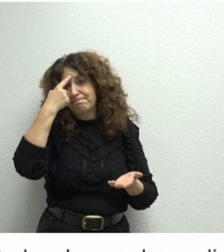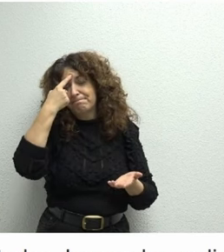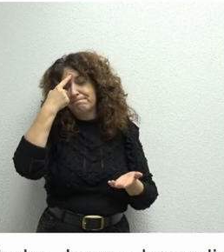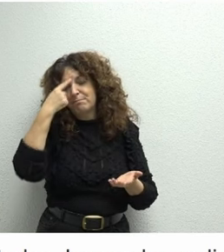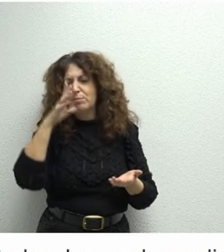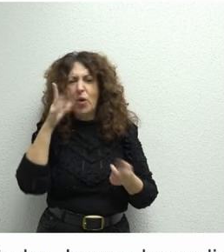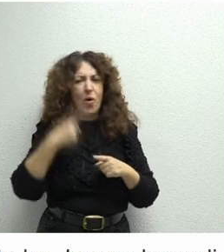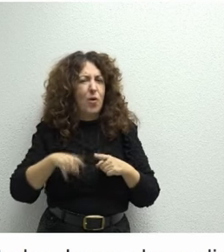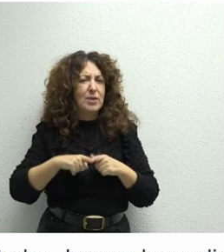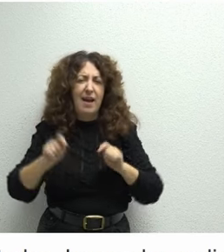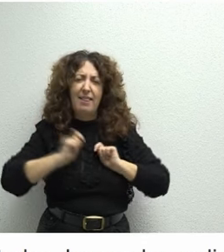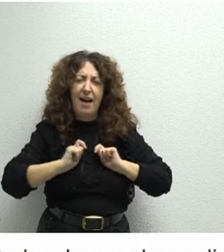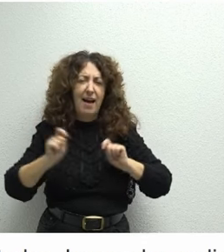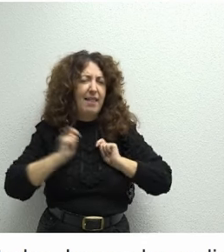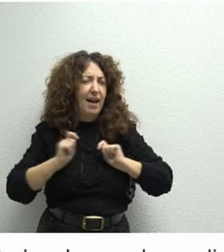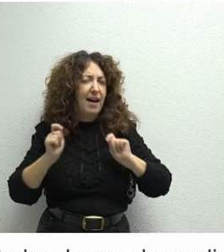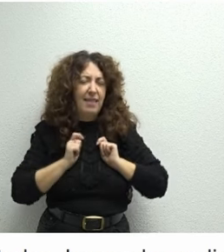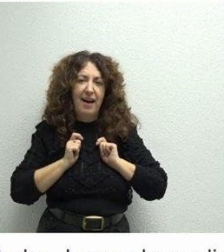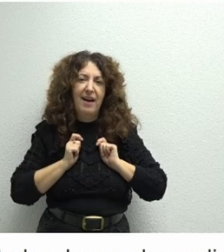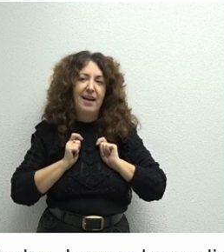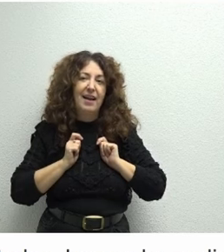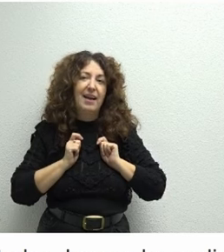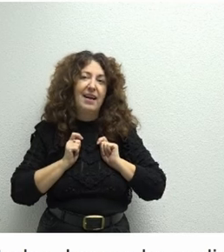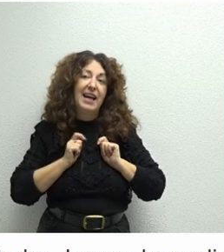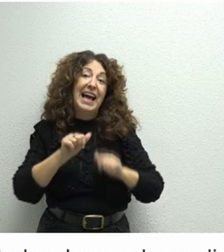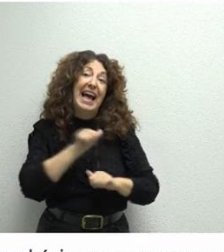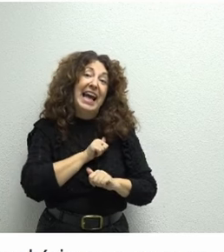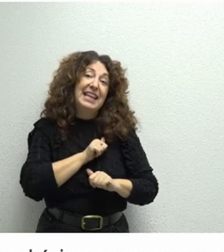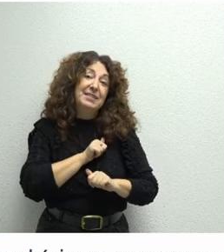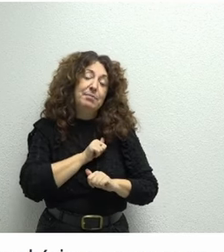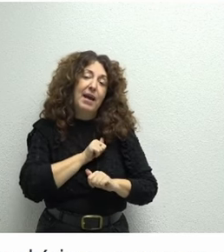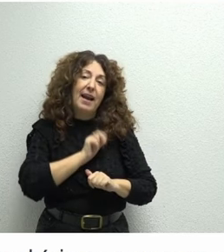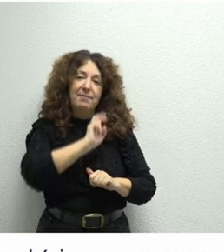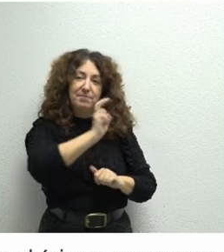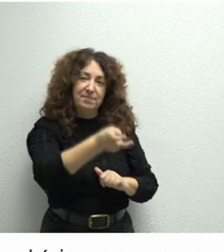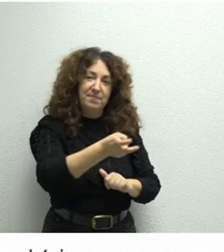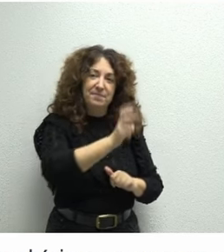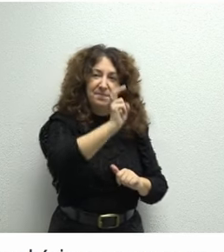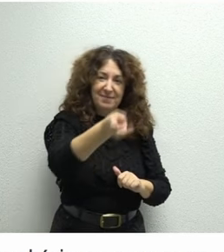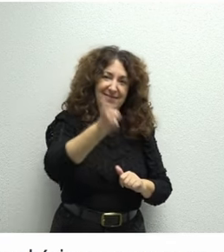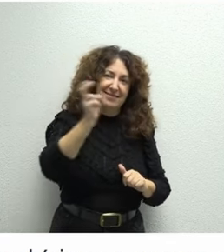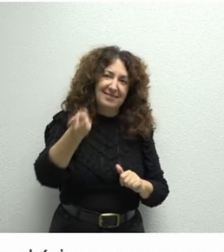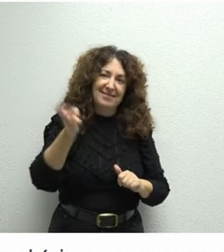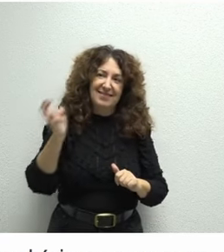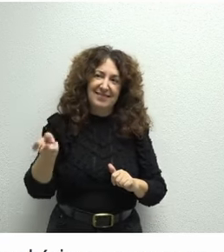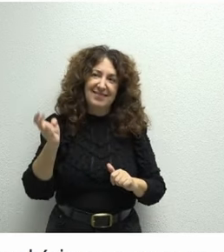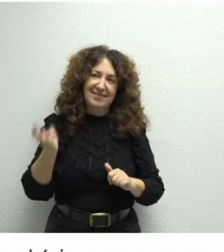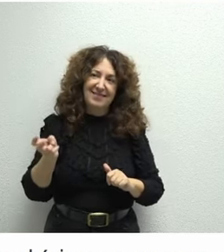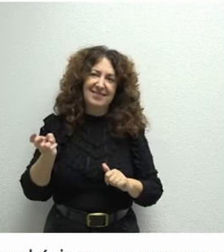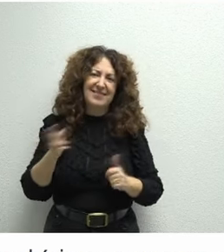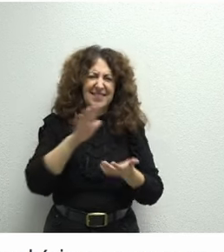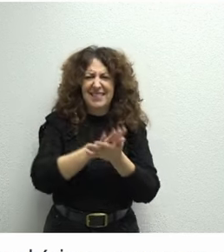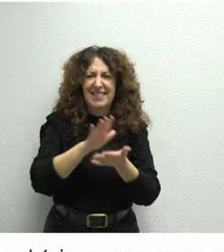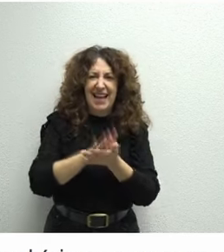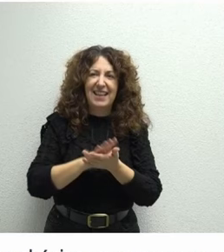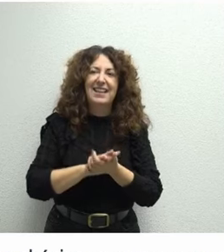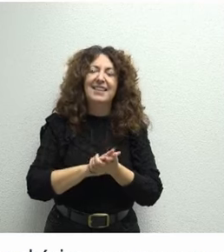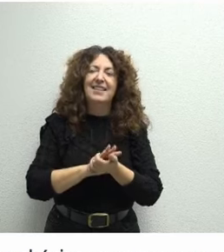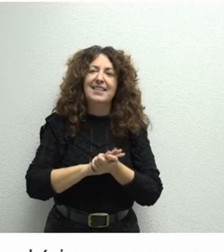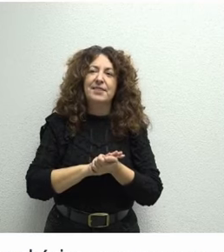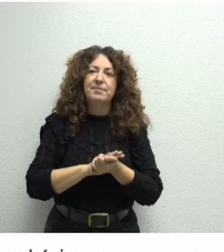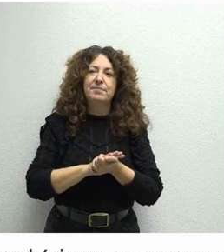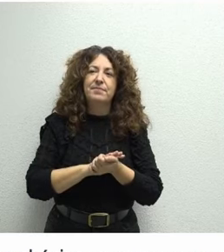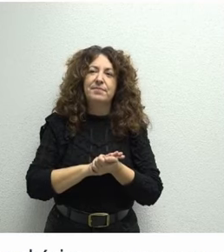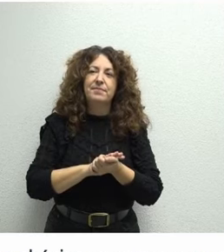por todo lo que ha aportado no esperemos que no tenga que decir lo mismo de pera y de Javier tal están retiradito pero están tranquilos no